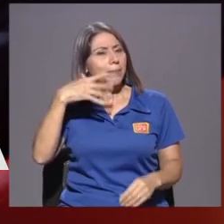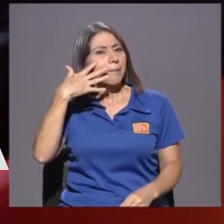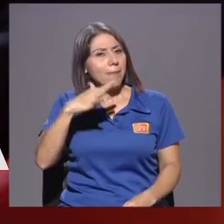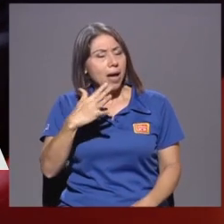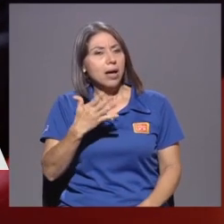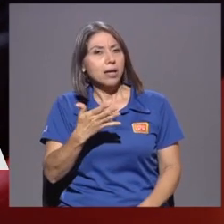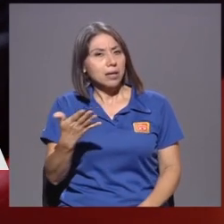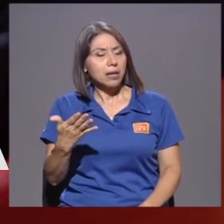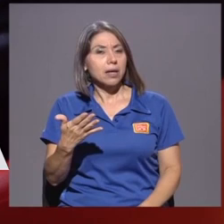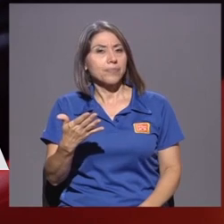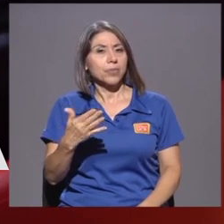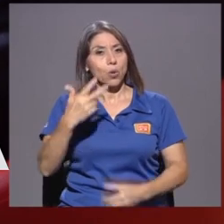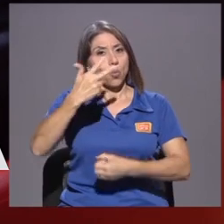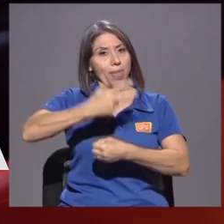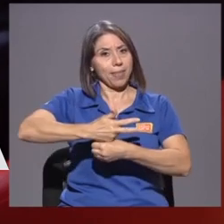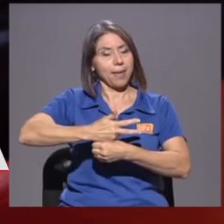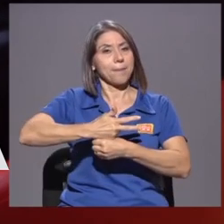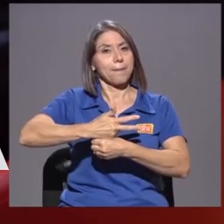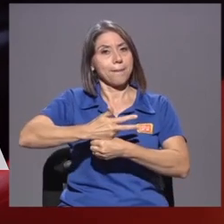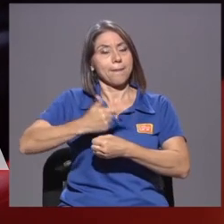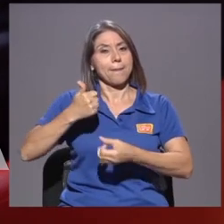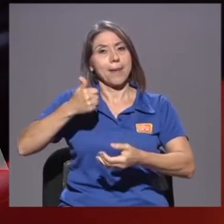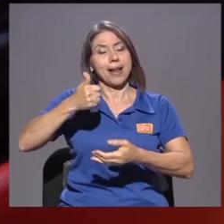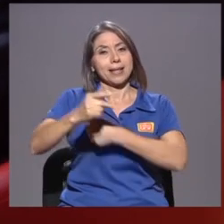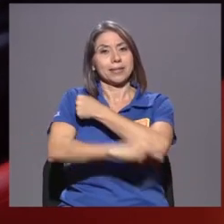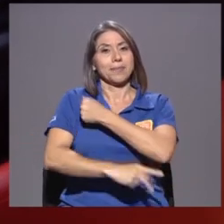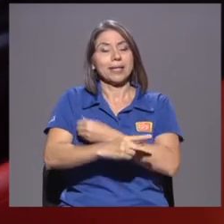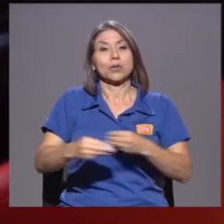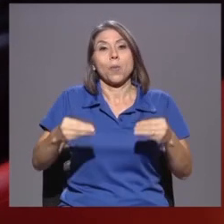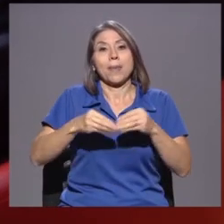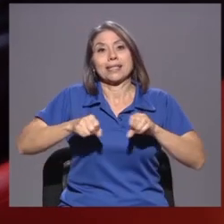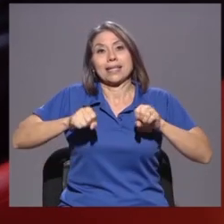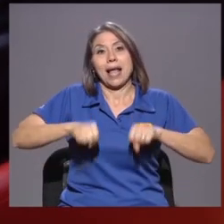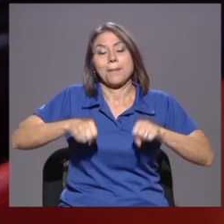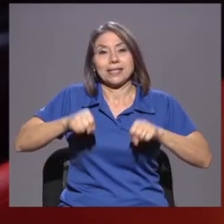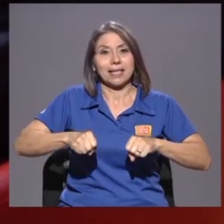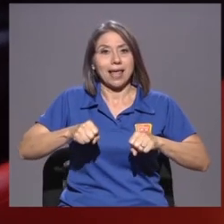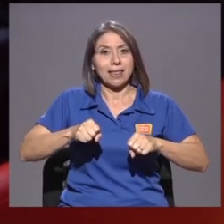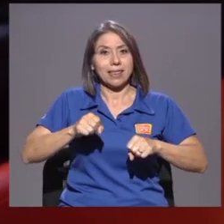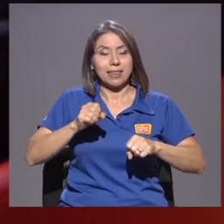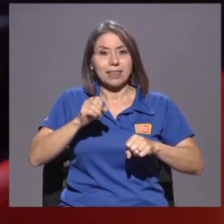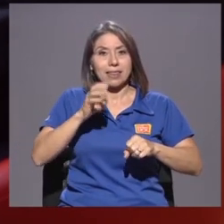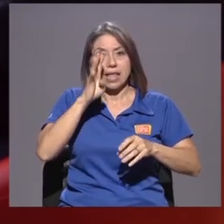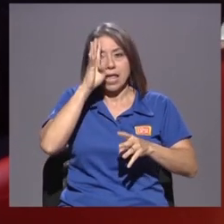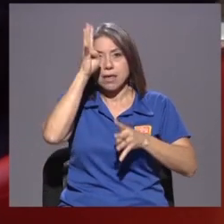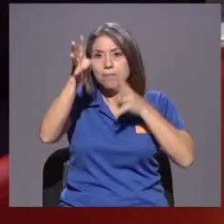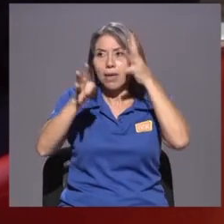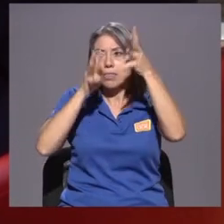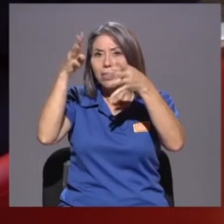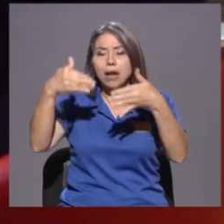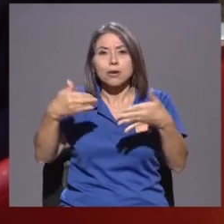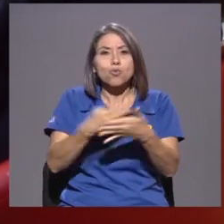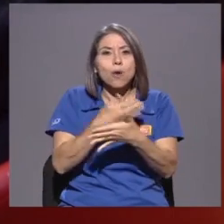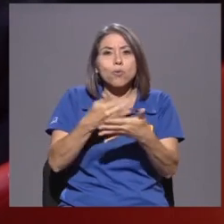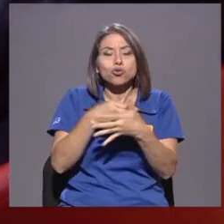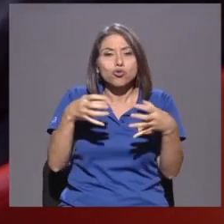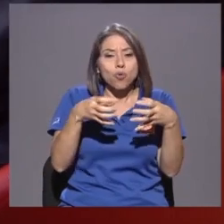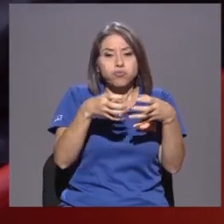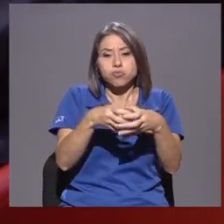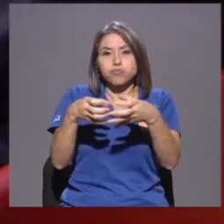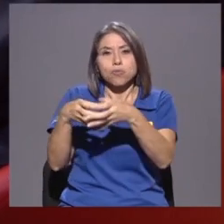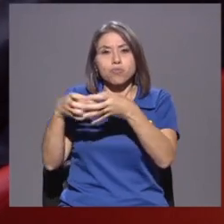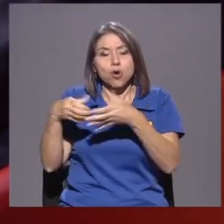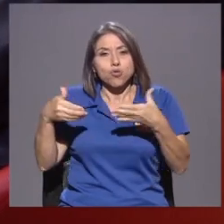que guatemala es el país que tiene más capacidad de inventar nuevos movimientos y nuevos partidos y